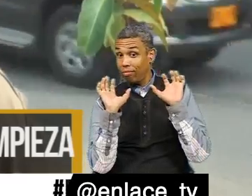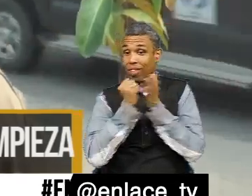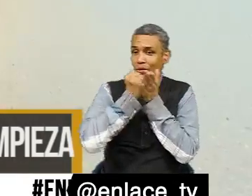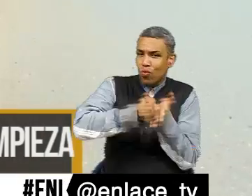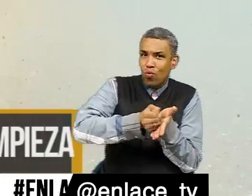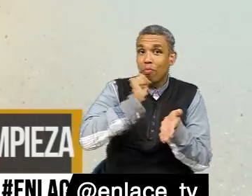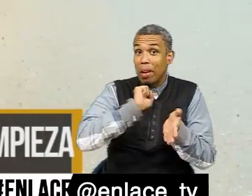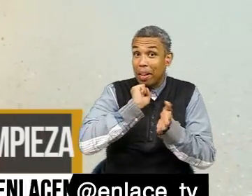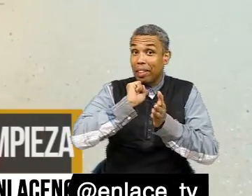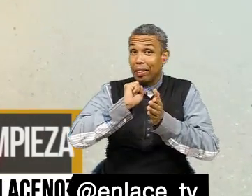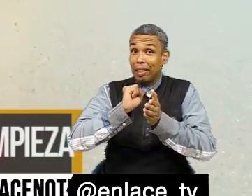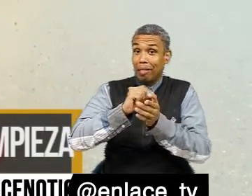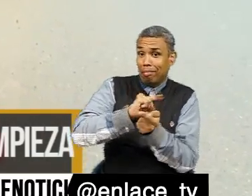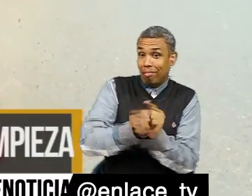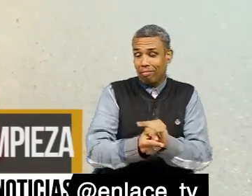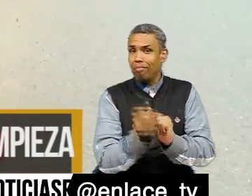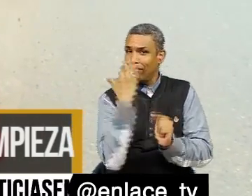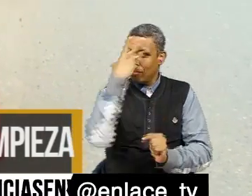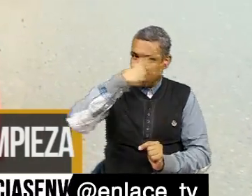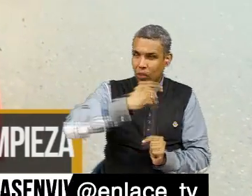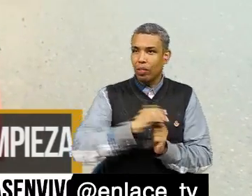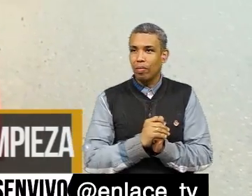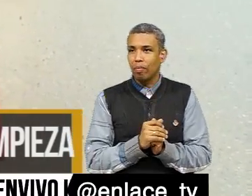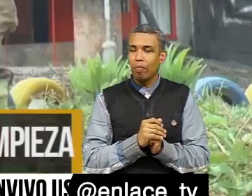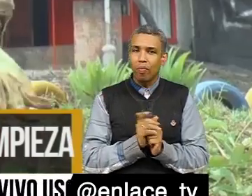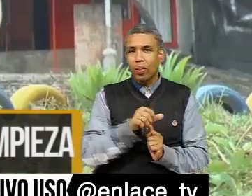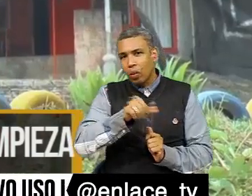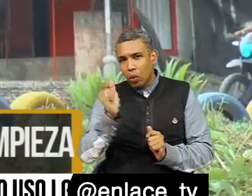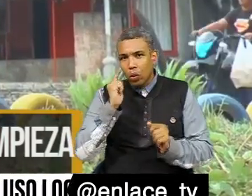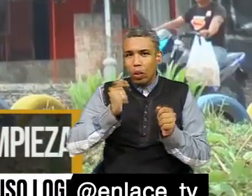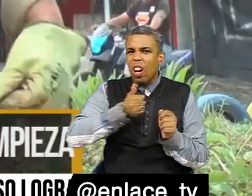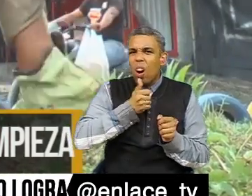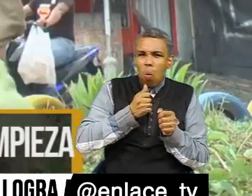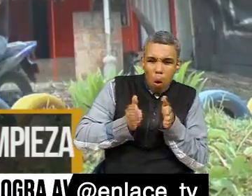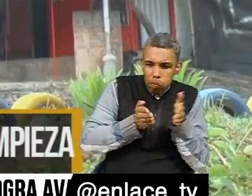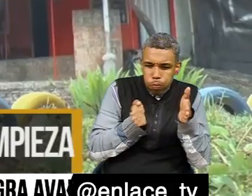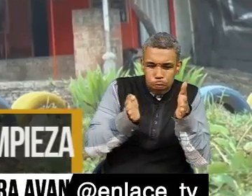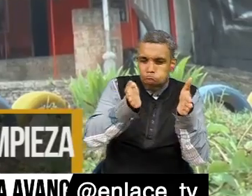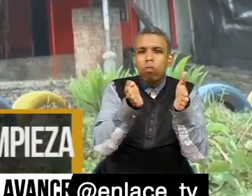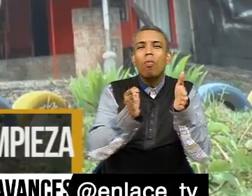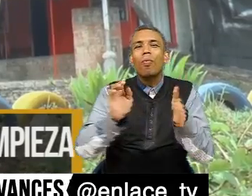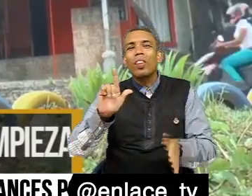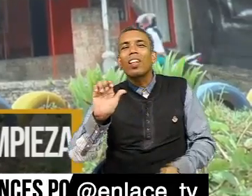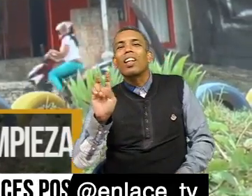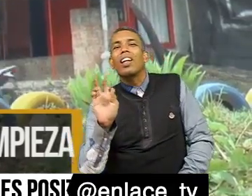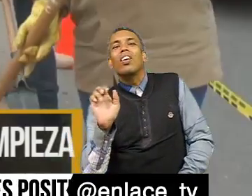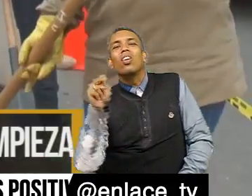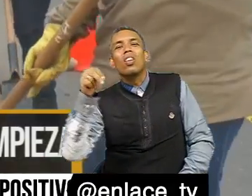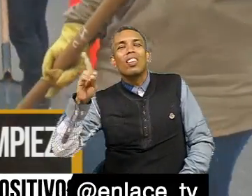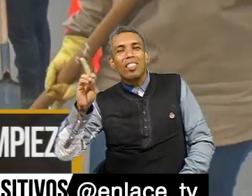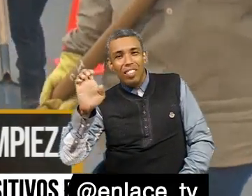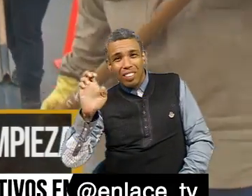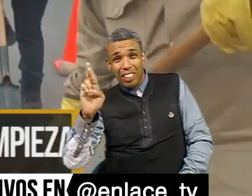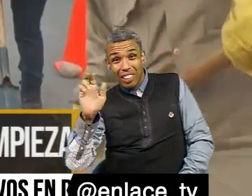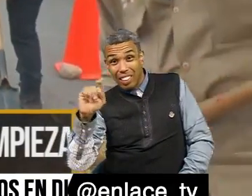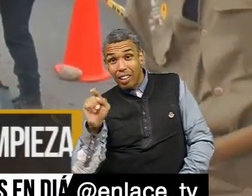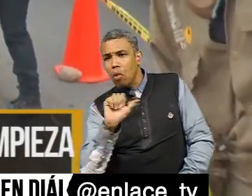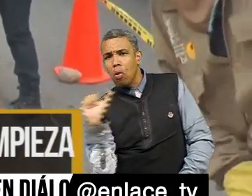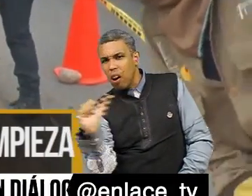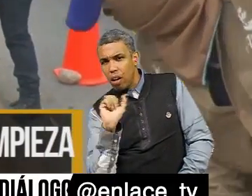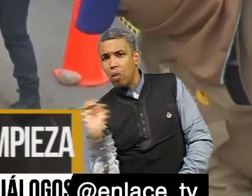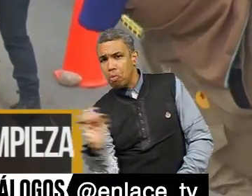adelante, sí. El Caño Las Lavanderas fue otra de las zonas intervenidas por el talento humano, en el que también forman parte hombres entre los 40 y 60